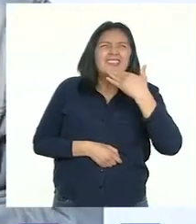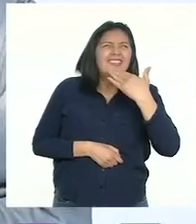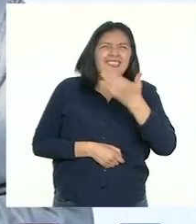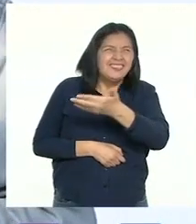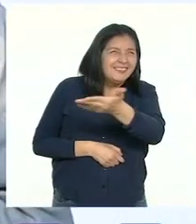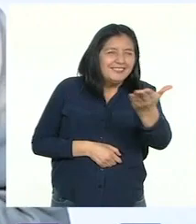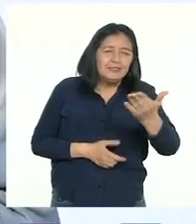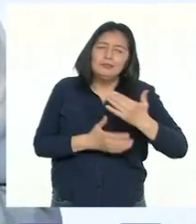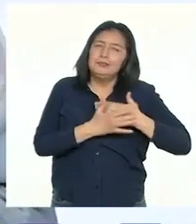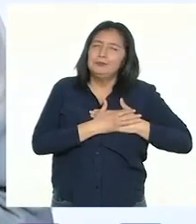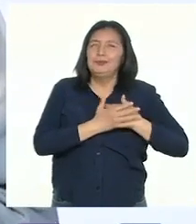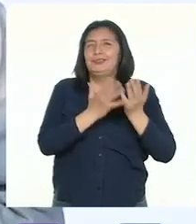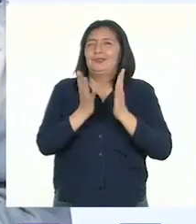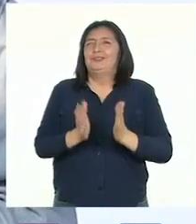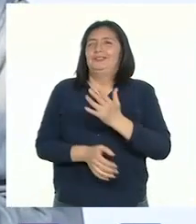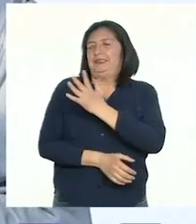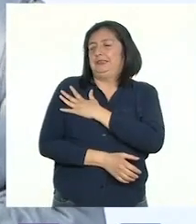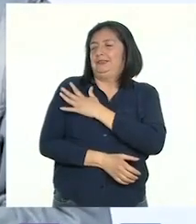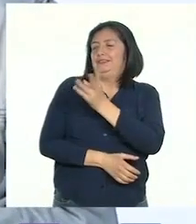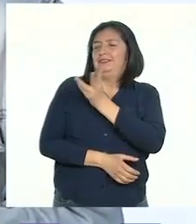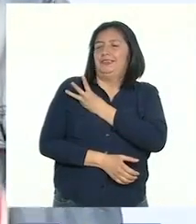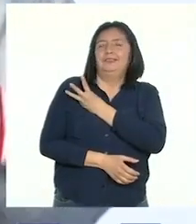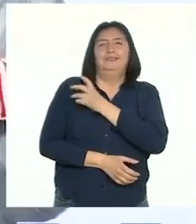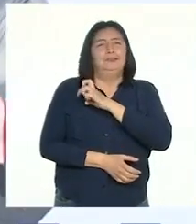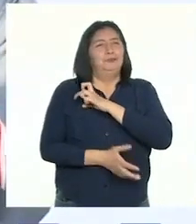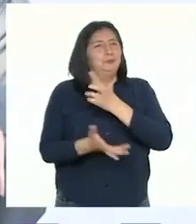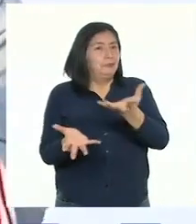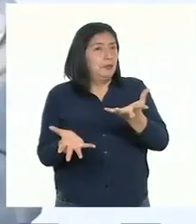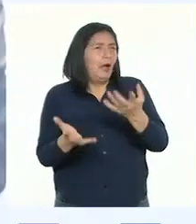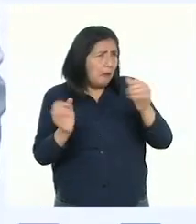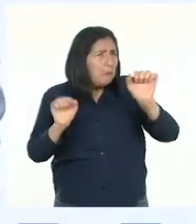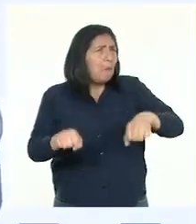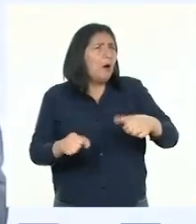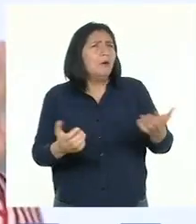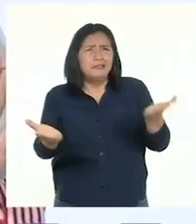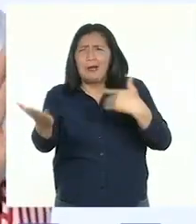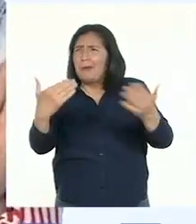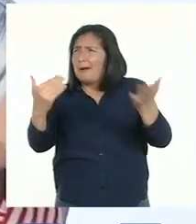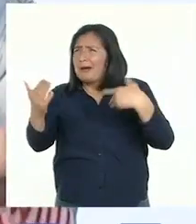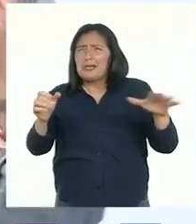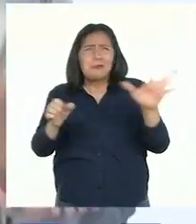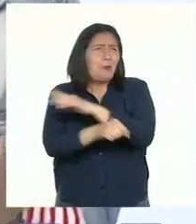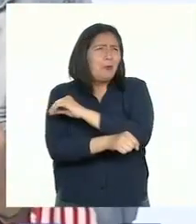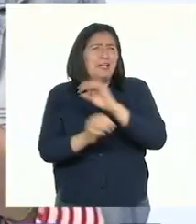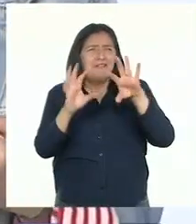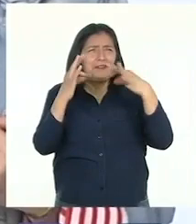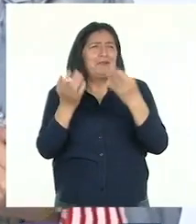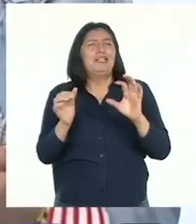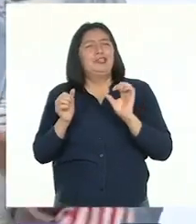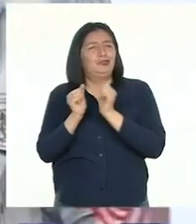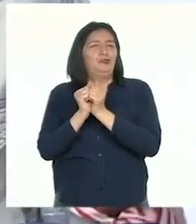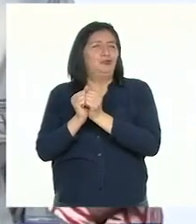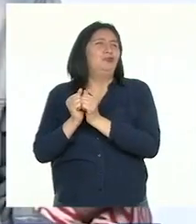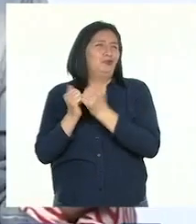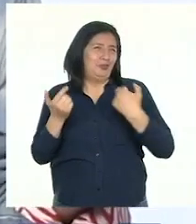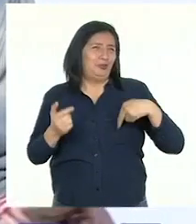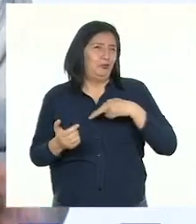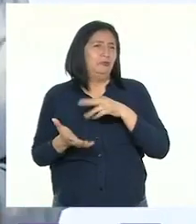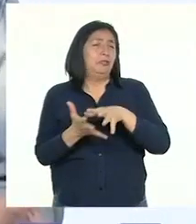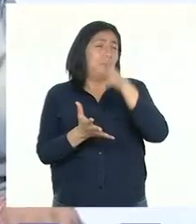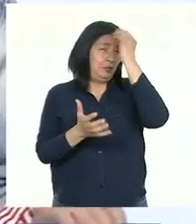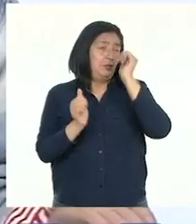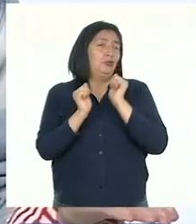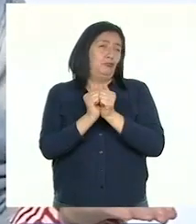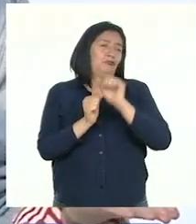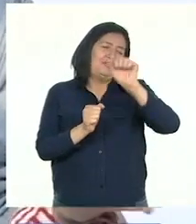dirigido a ustedes, queridos estudiantes de quinto y sexto grado de primaria, pero pueden llamar a toda su familia para que se una con nosotros porque aprender